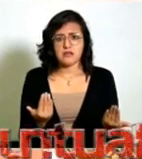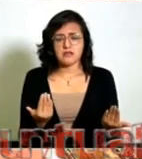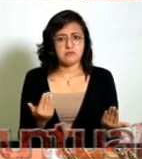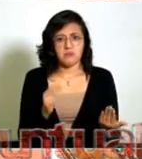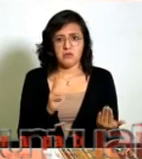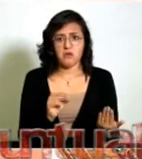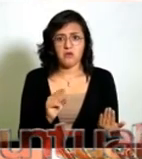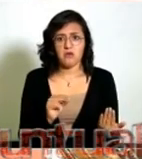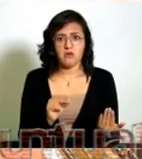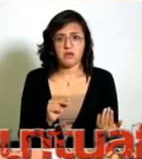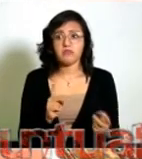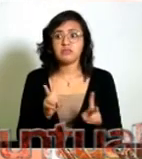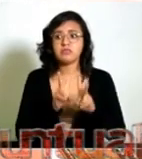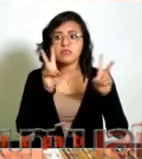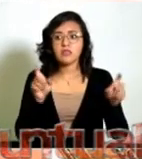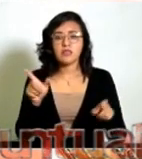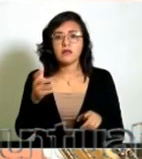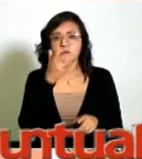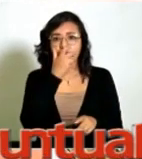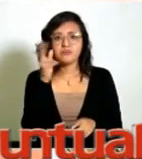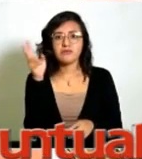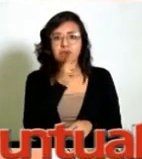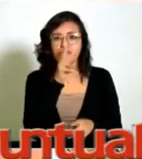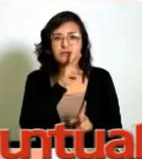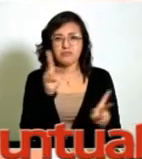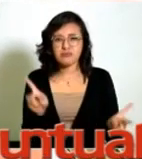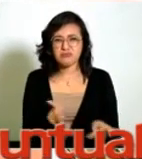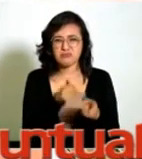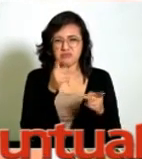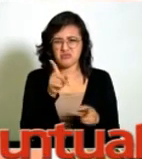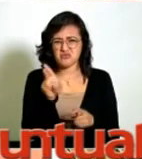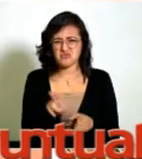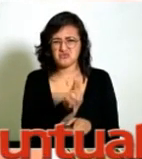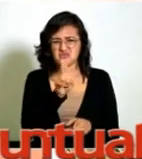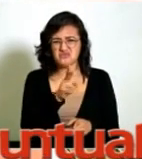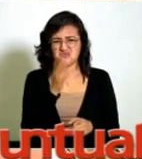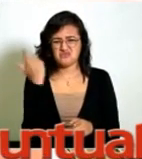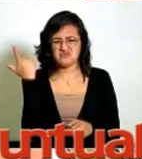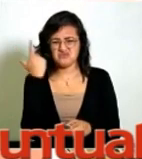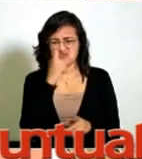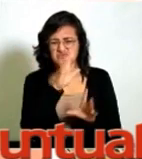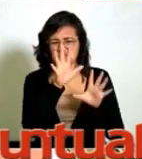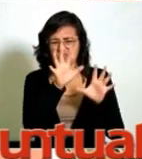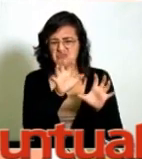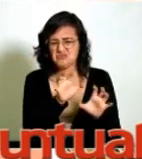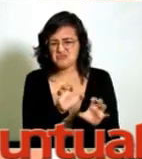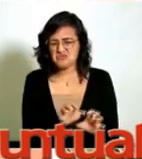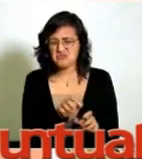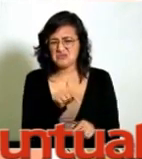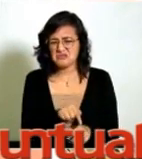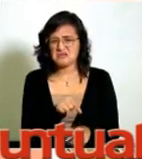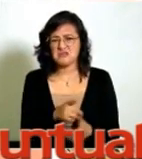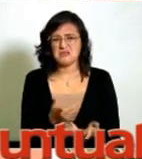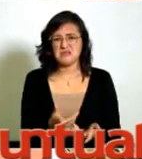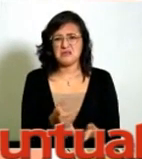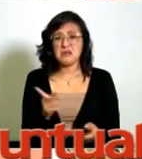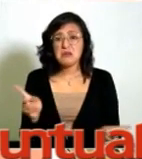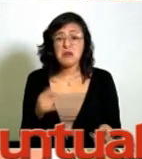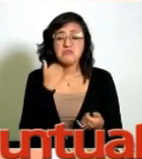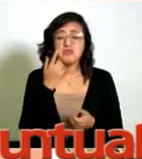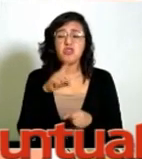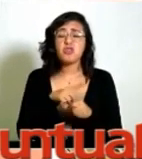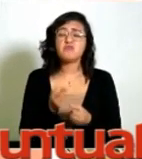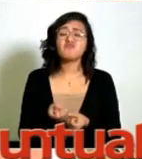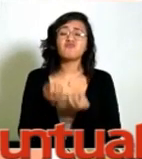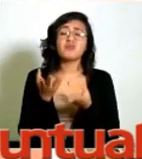Si el tema de los ventiladores, esos abollados, oxidados, los que quería donar